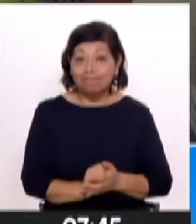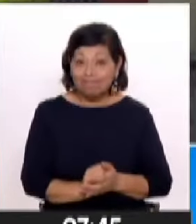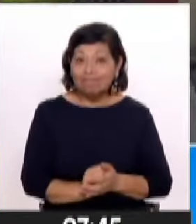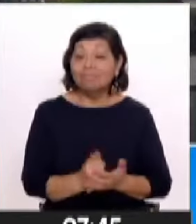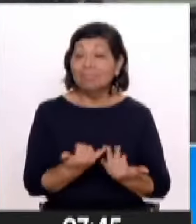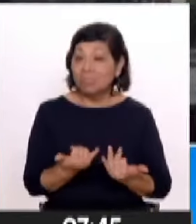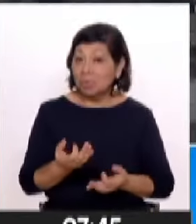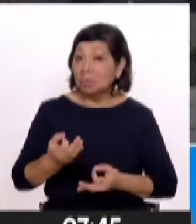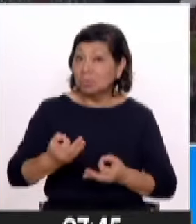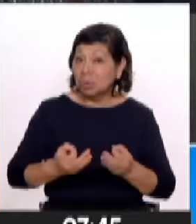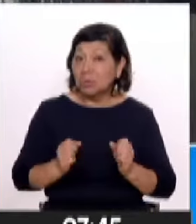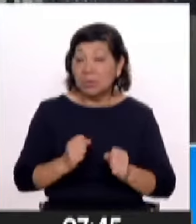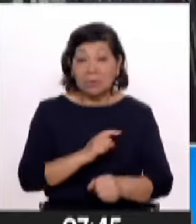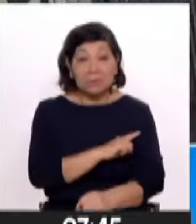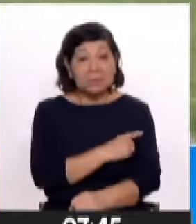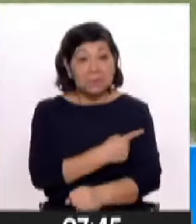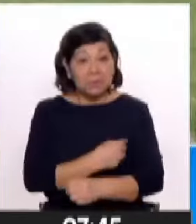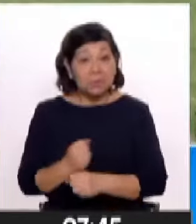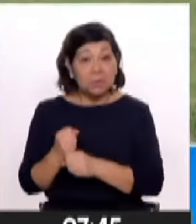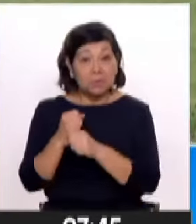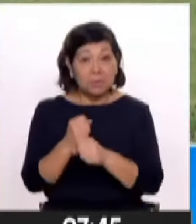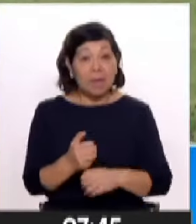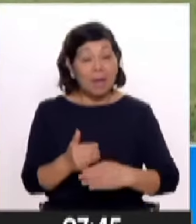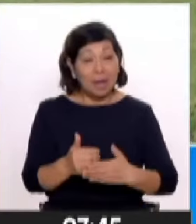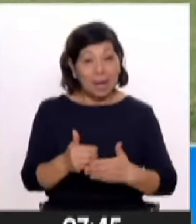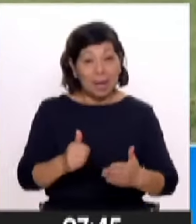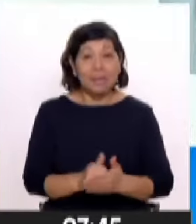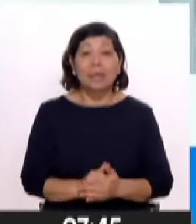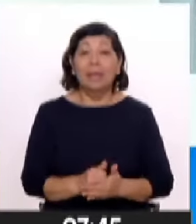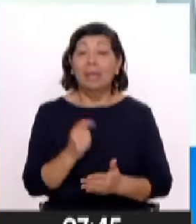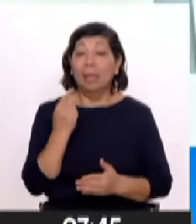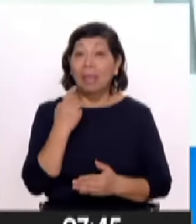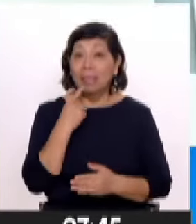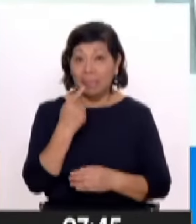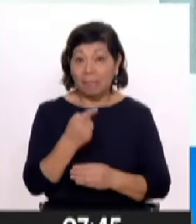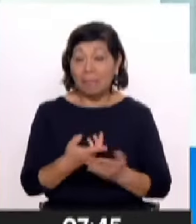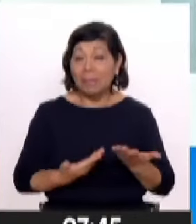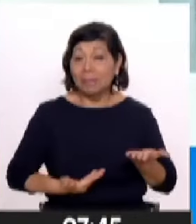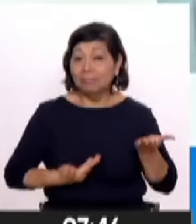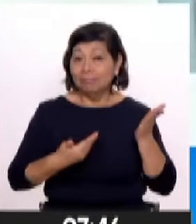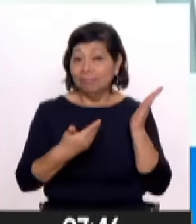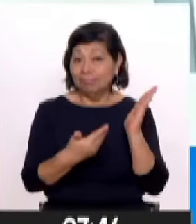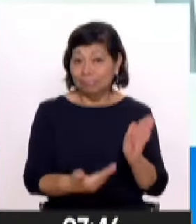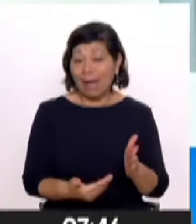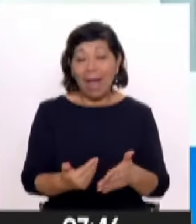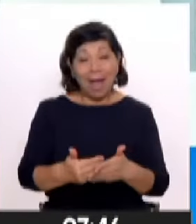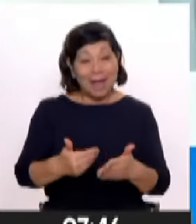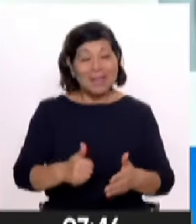con este fallo se ve fortalecido la SUNEDU ante las demandas que se habían presentado